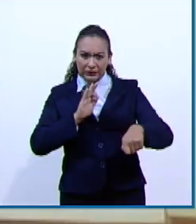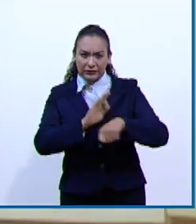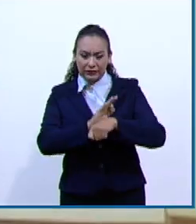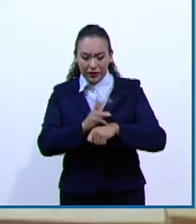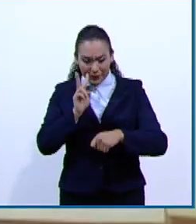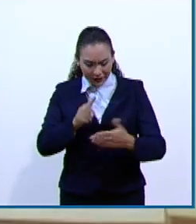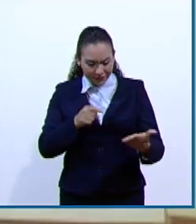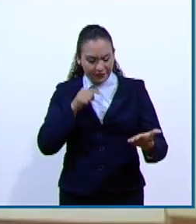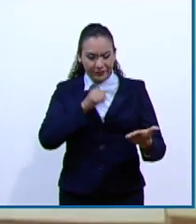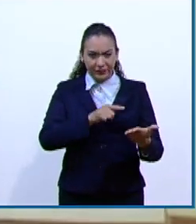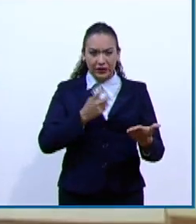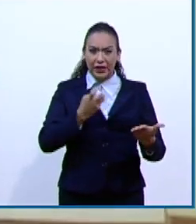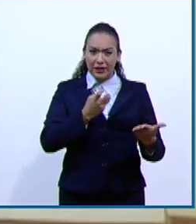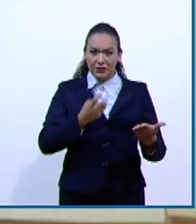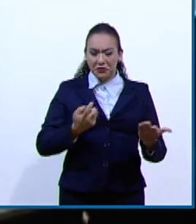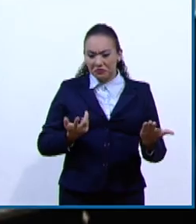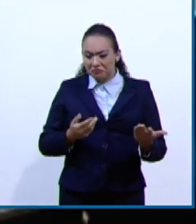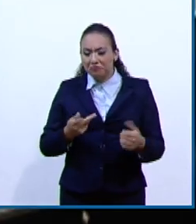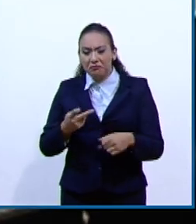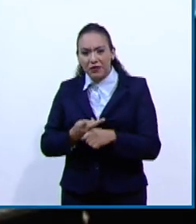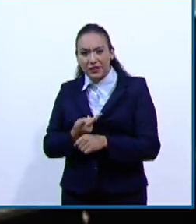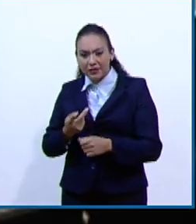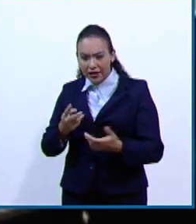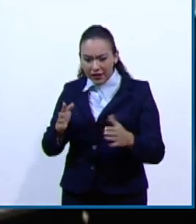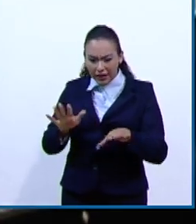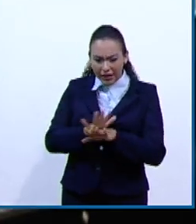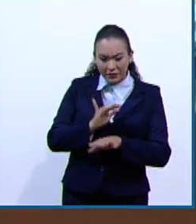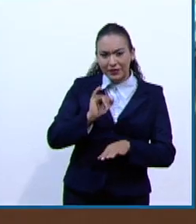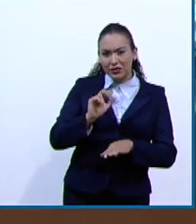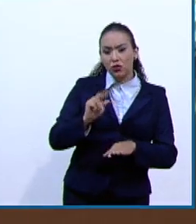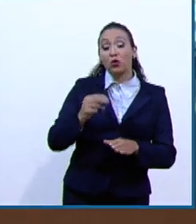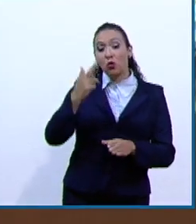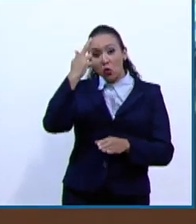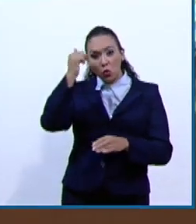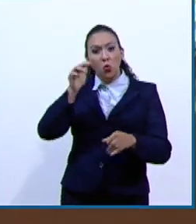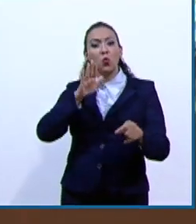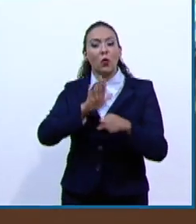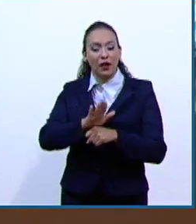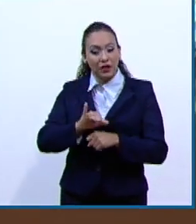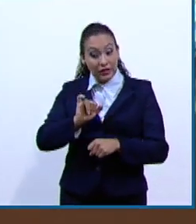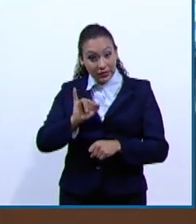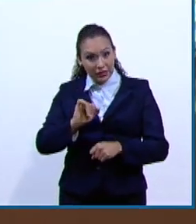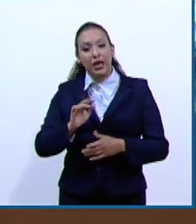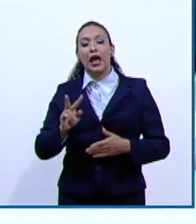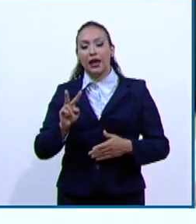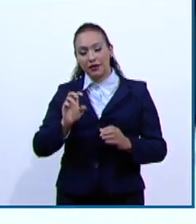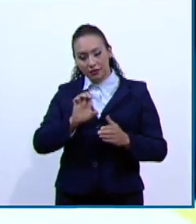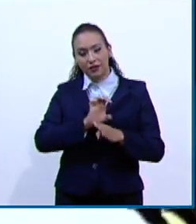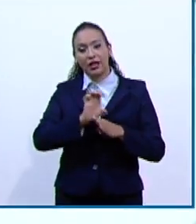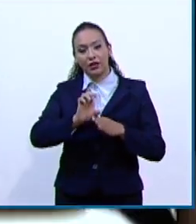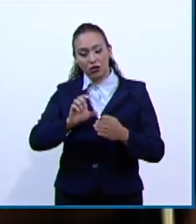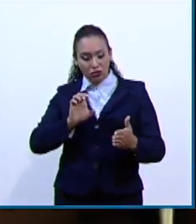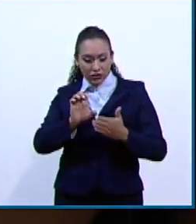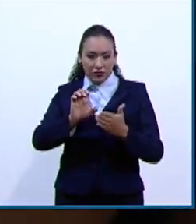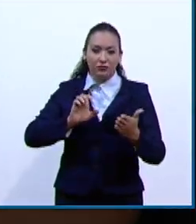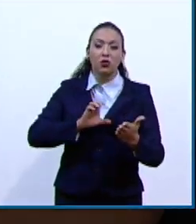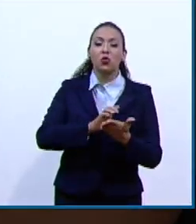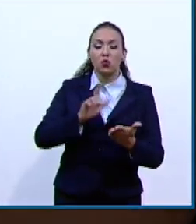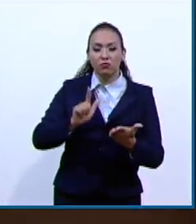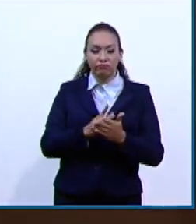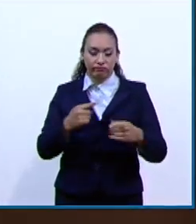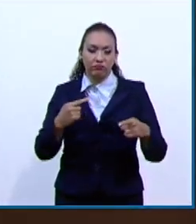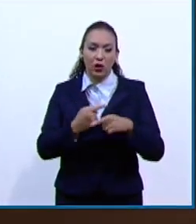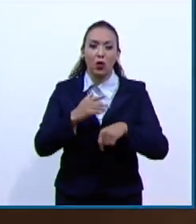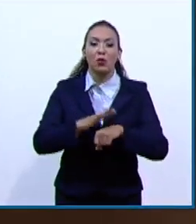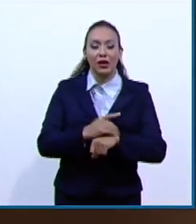implica un menoscabo injustificado y sustantivo y, de ser así, declarar la inconstitucionalidad del acto para garantizar el